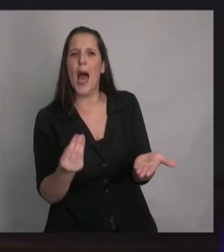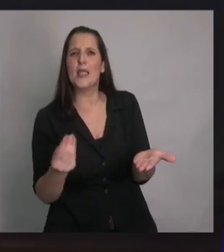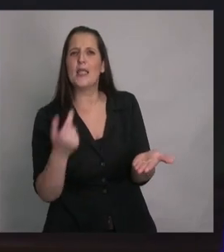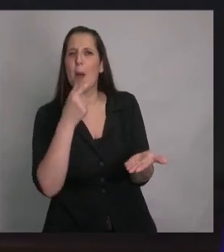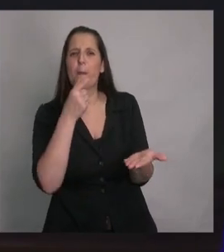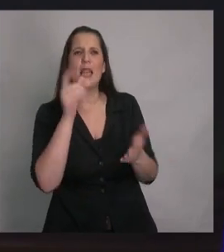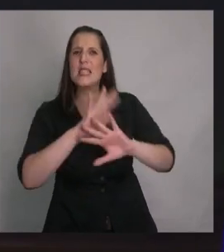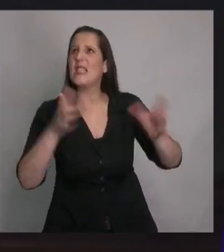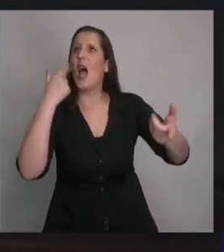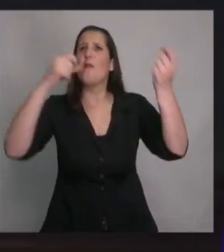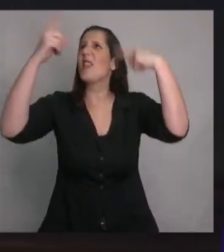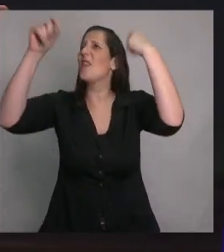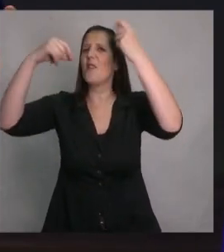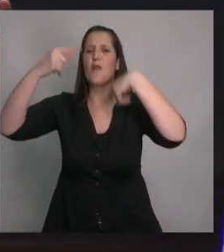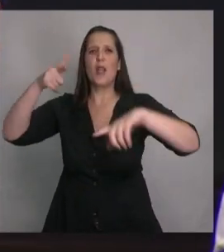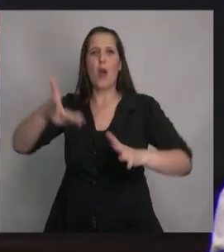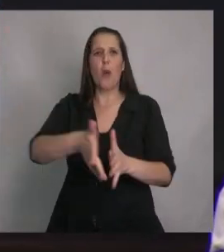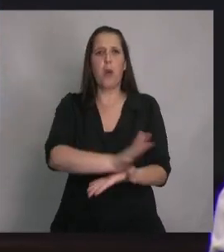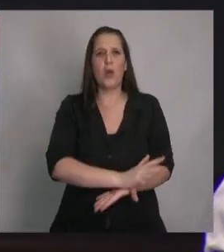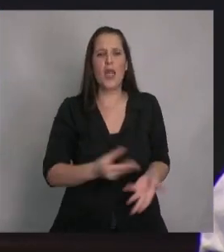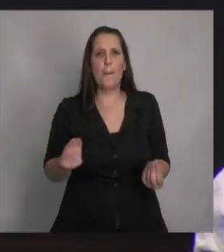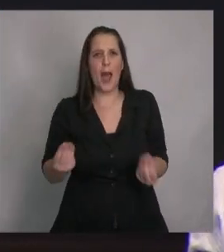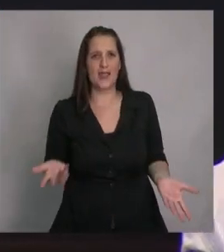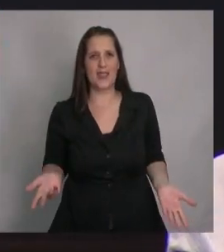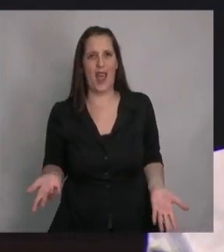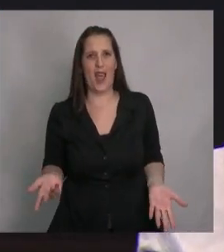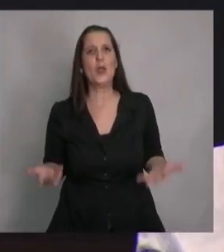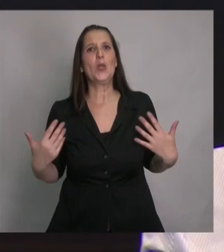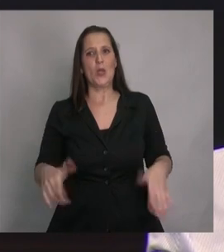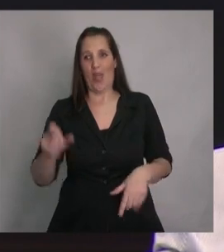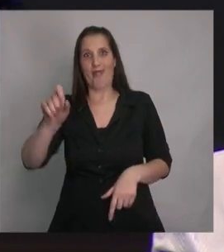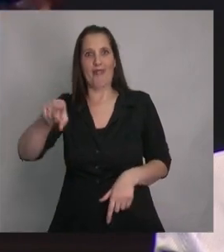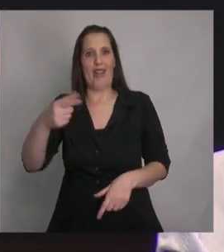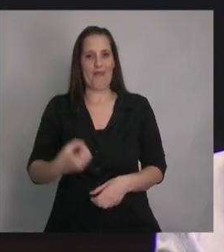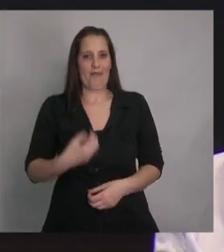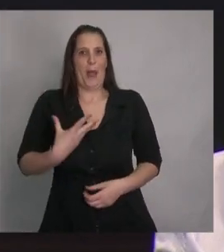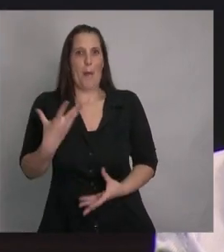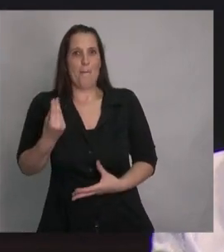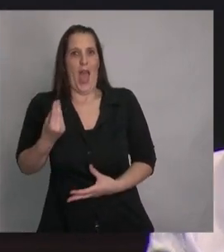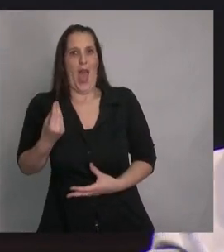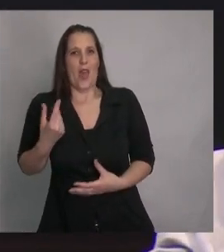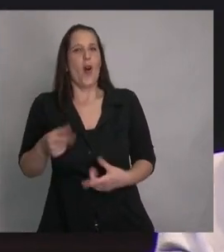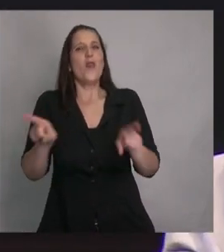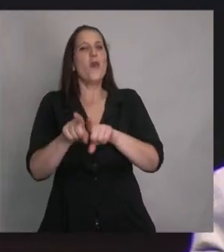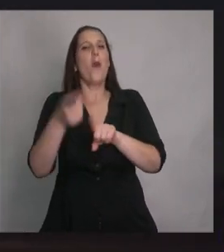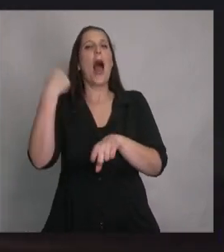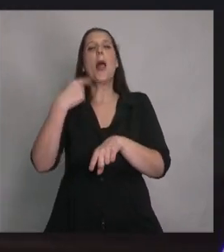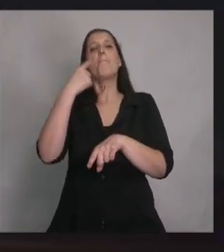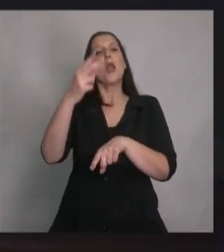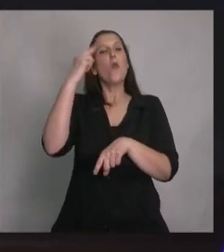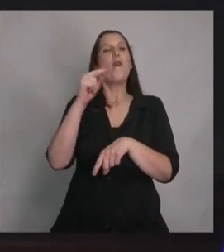exorbitado ha llegado y le da miedo y apuesta como en 1933